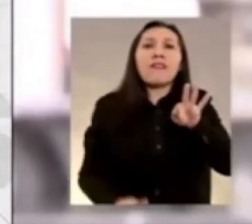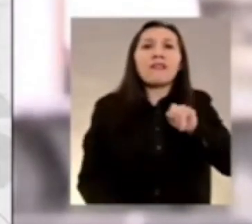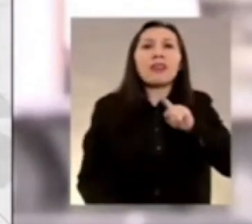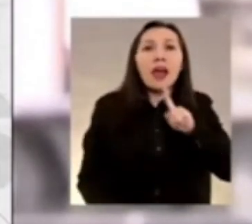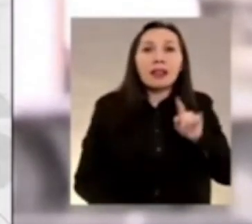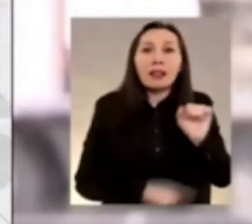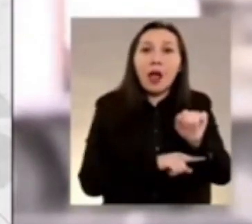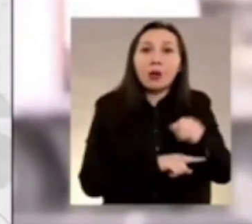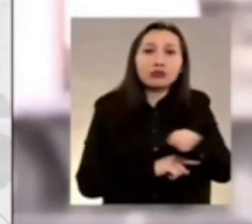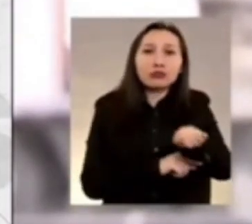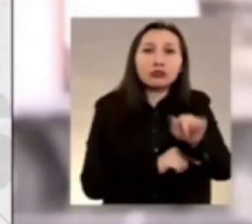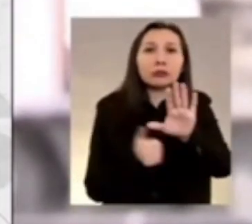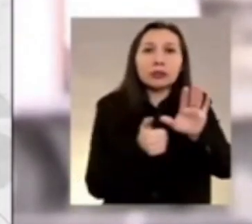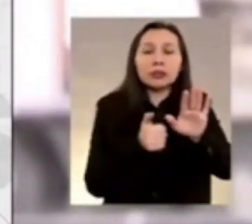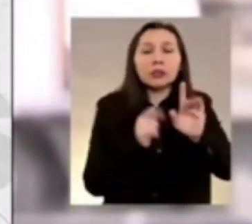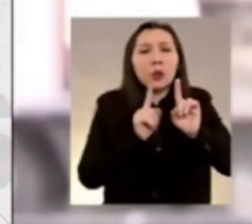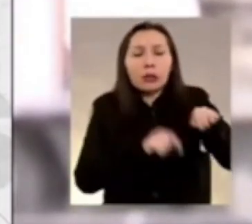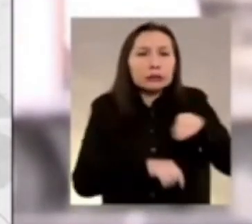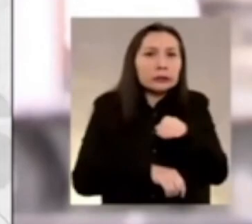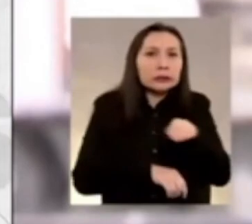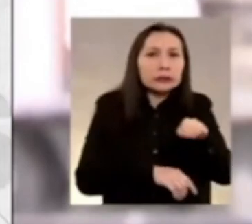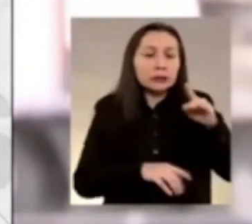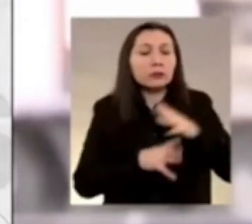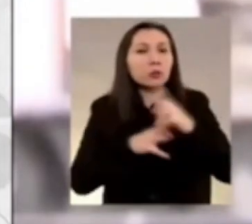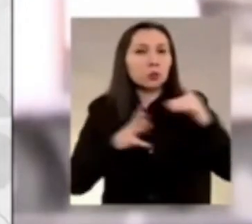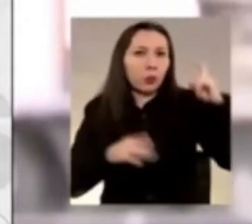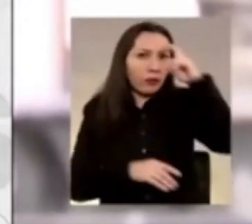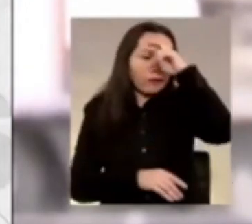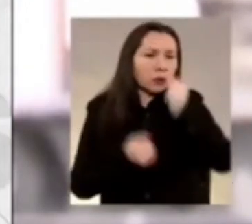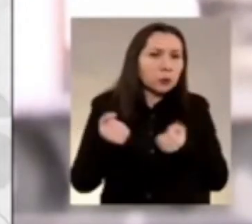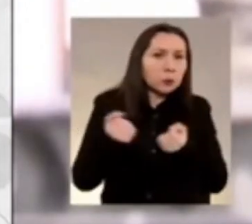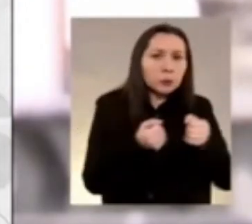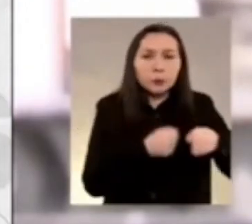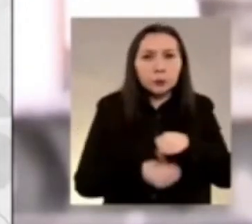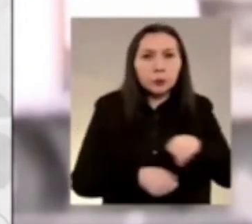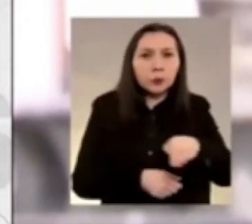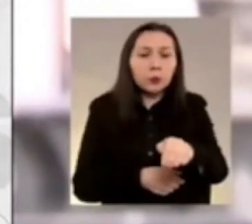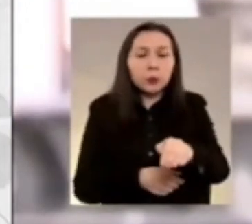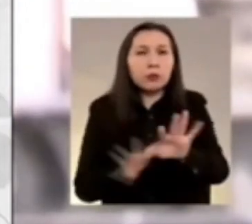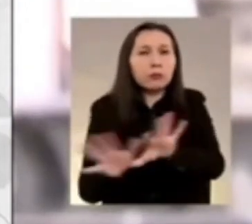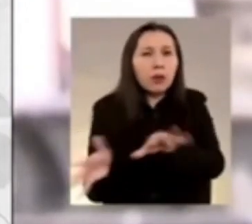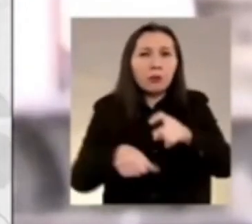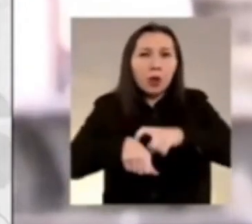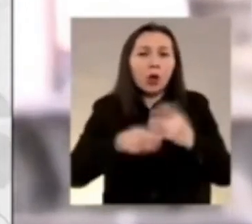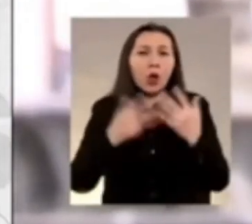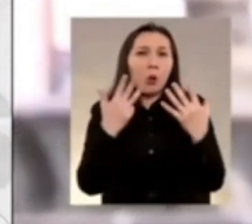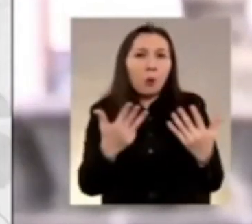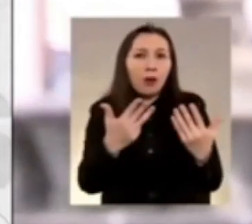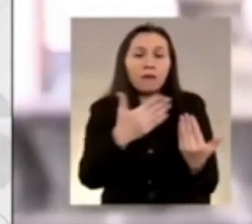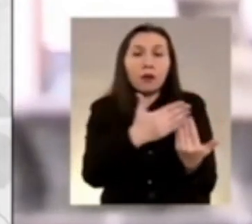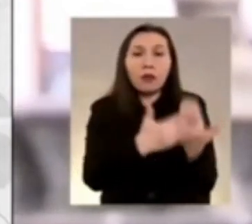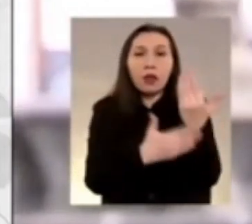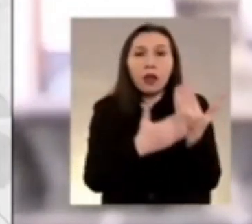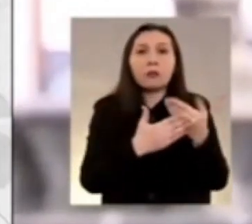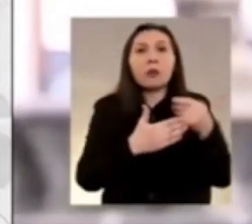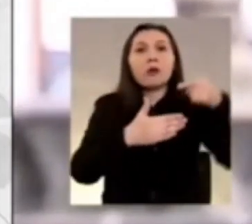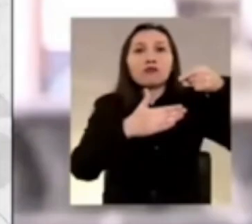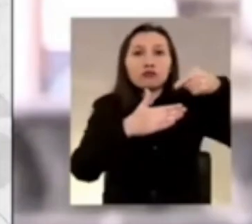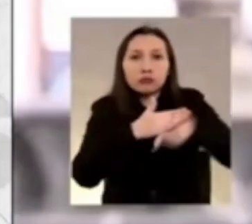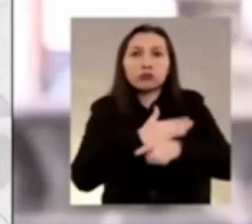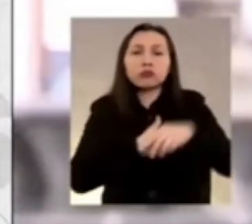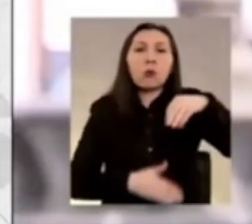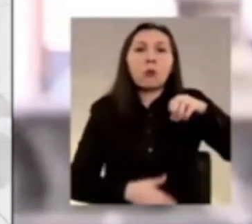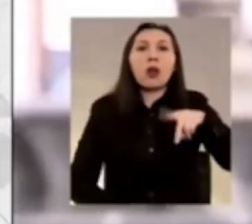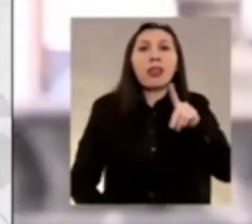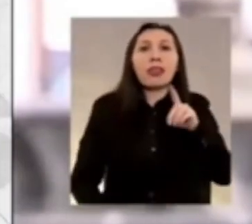600 hasta acá, sorteando muchas dificultades. Eran cerca las 9 de la mañana cuando logré entrar a